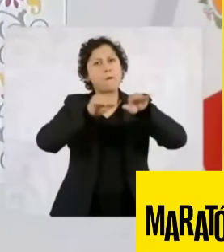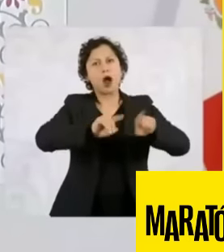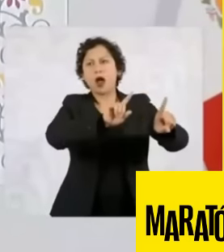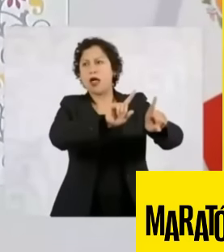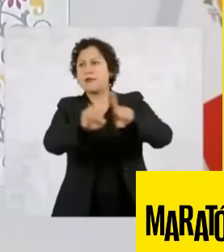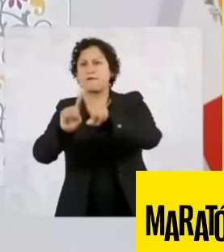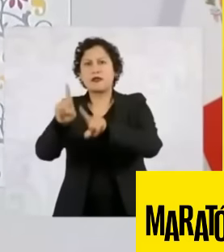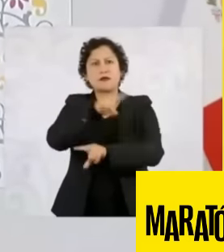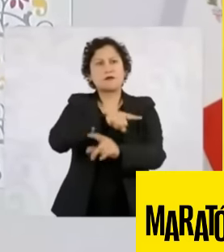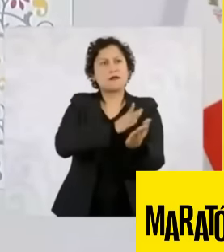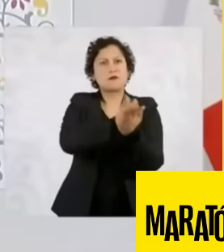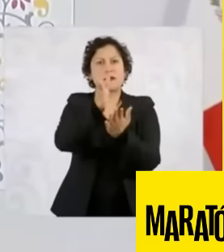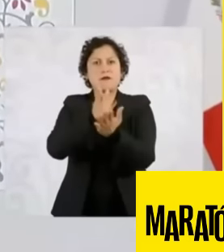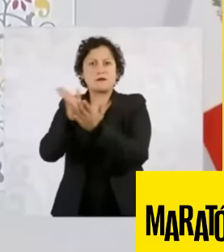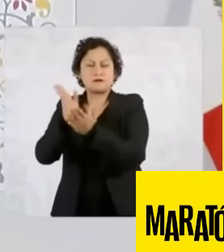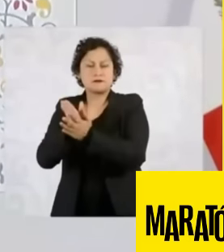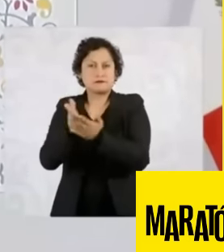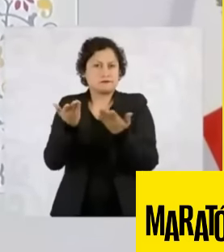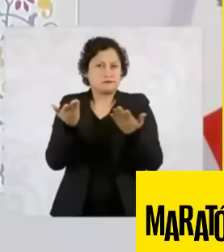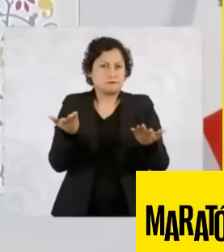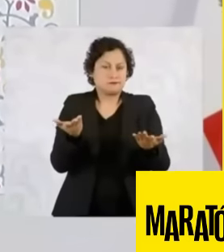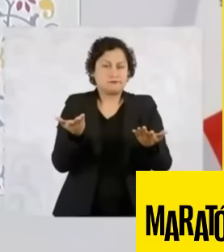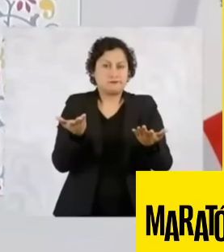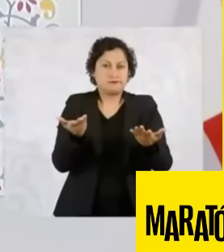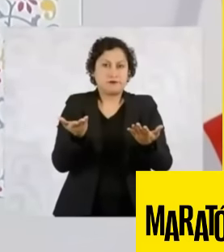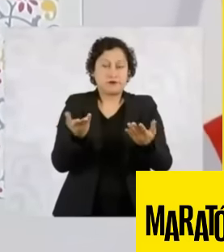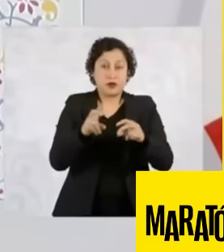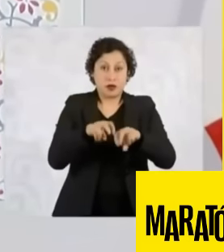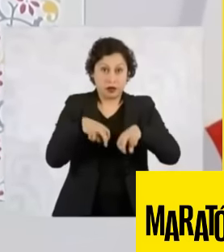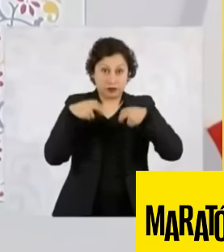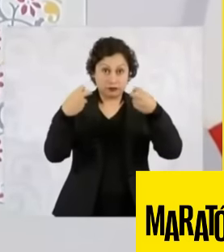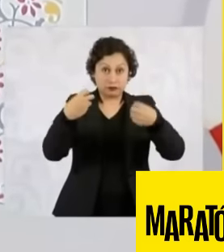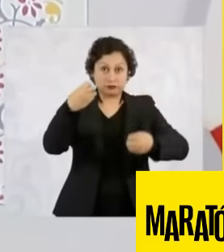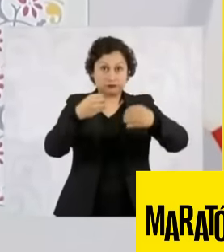e los ministros andan hasta en